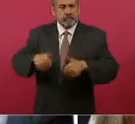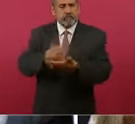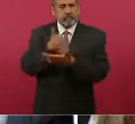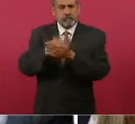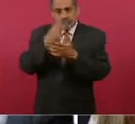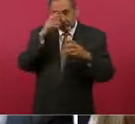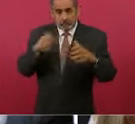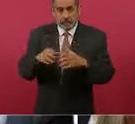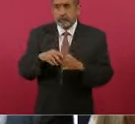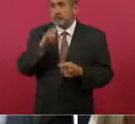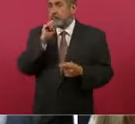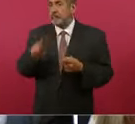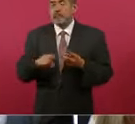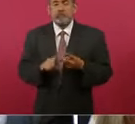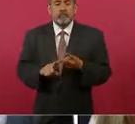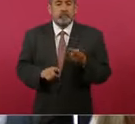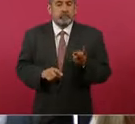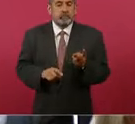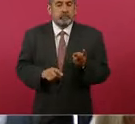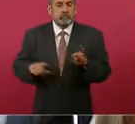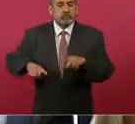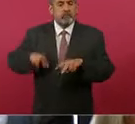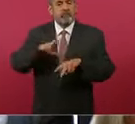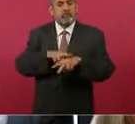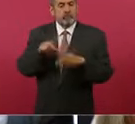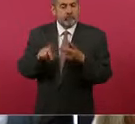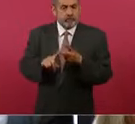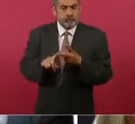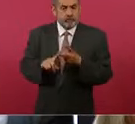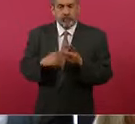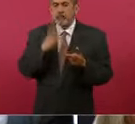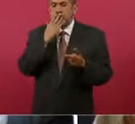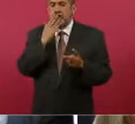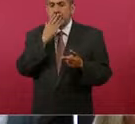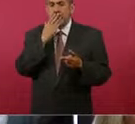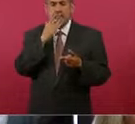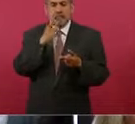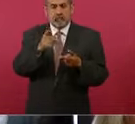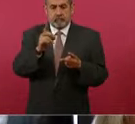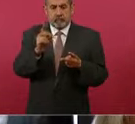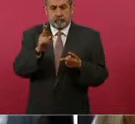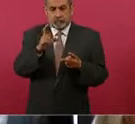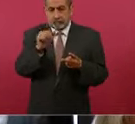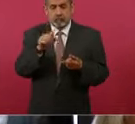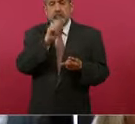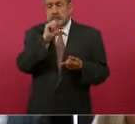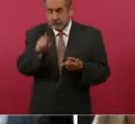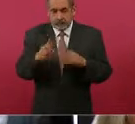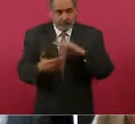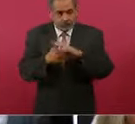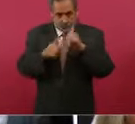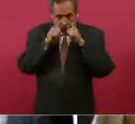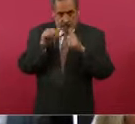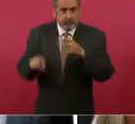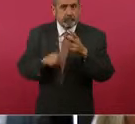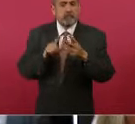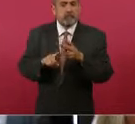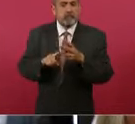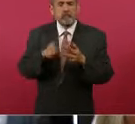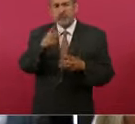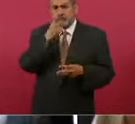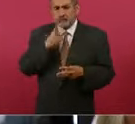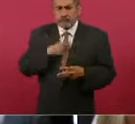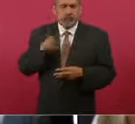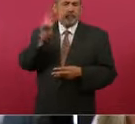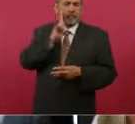México. También el gobernador de Sonora, Durazo, había puesto una mesa de atención y usted me